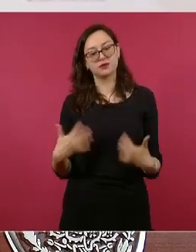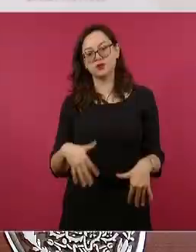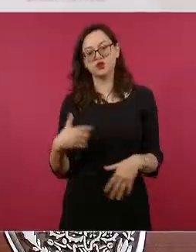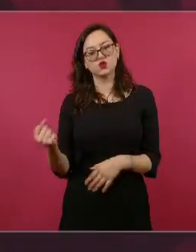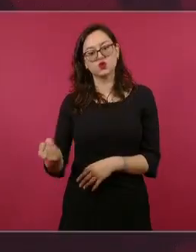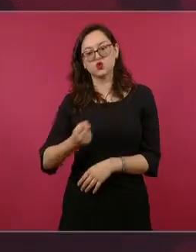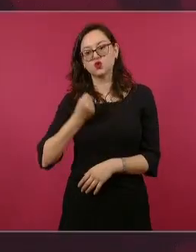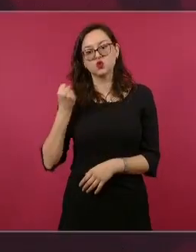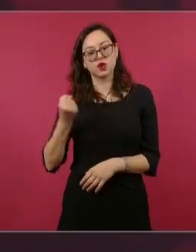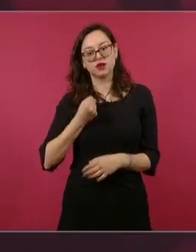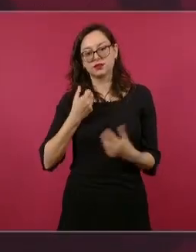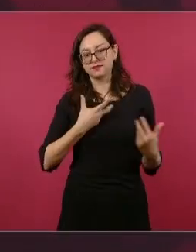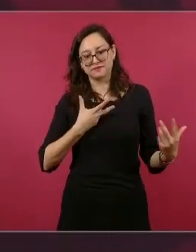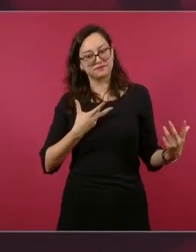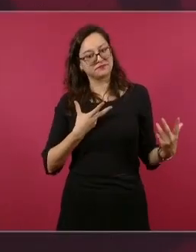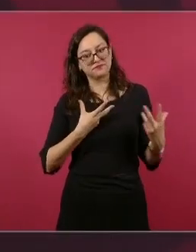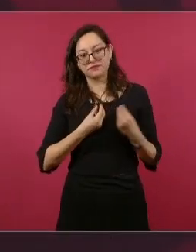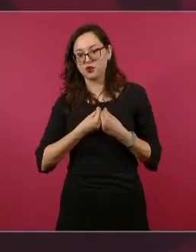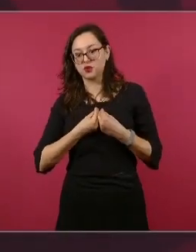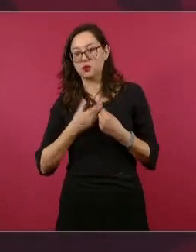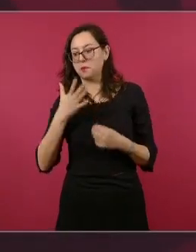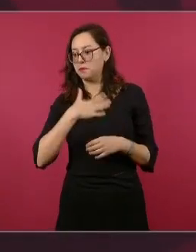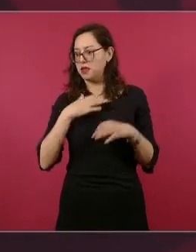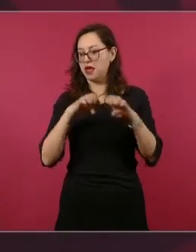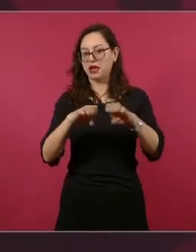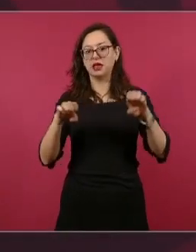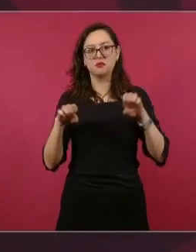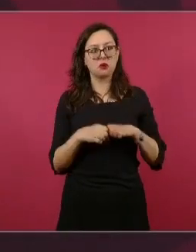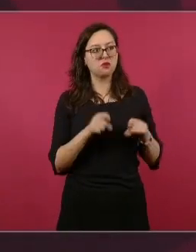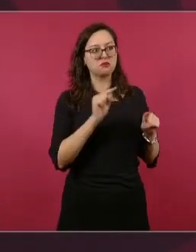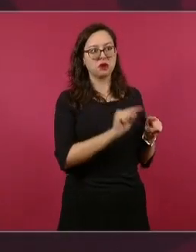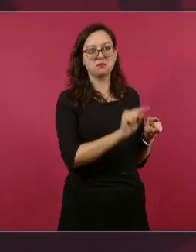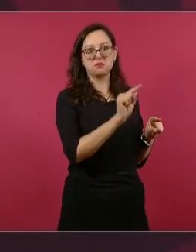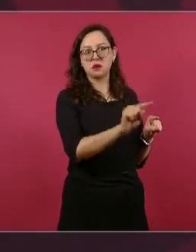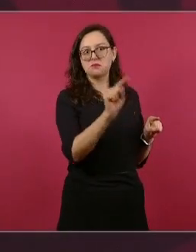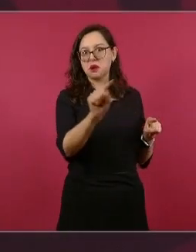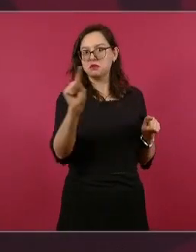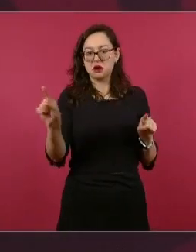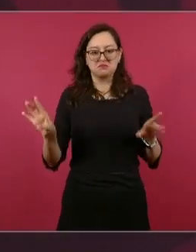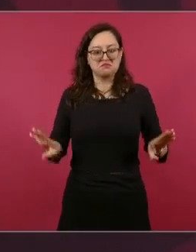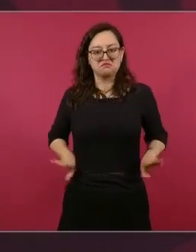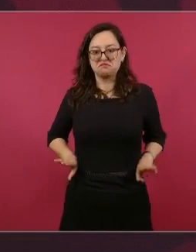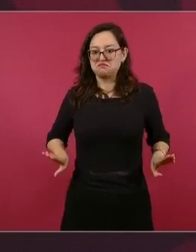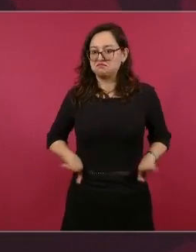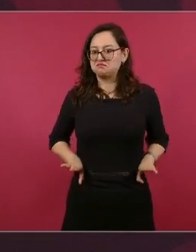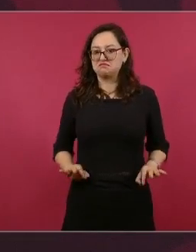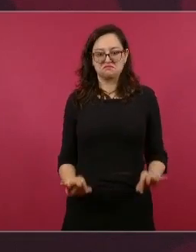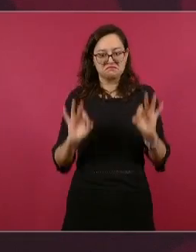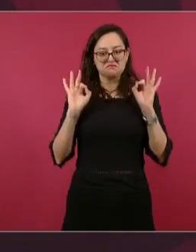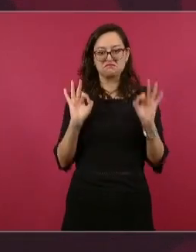de contar con un buen equipo de trabajo